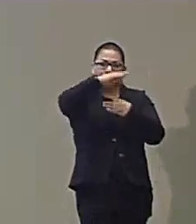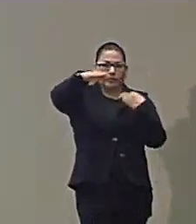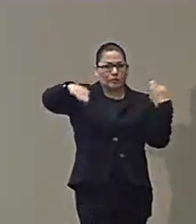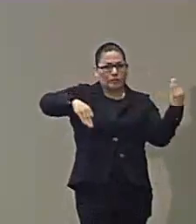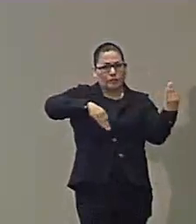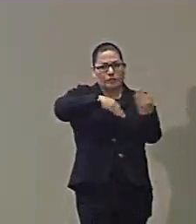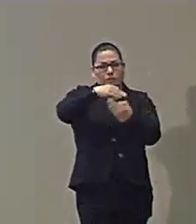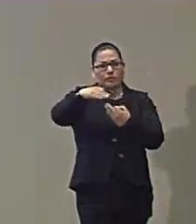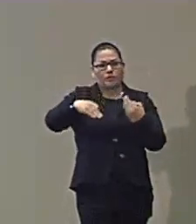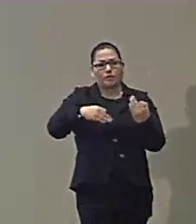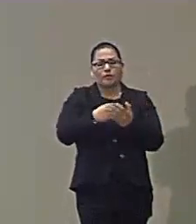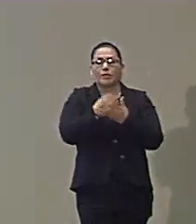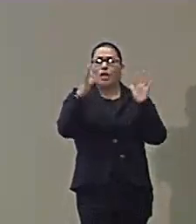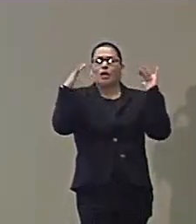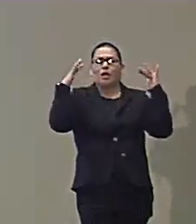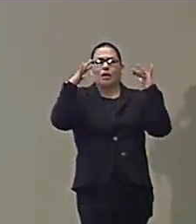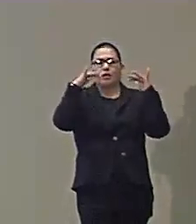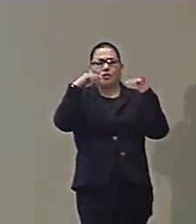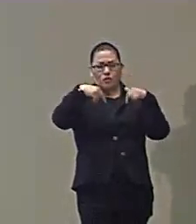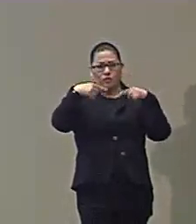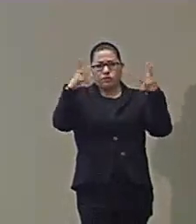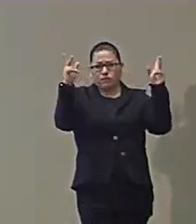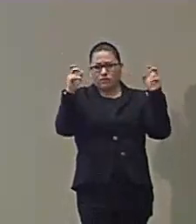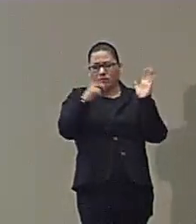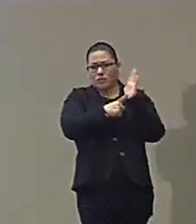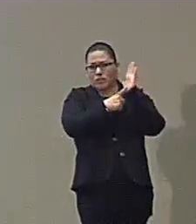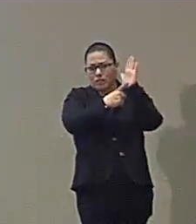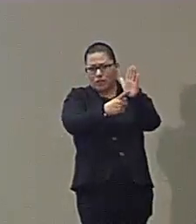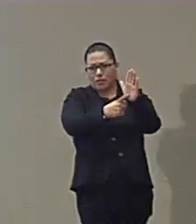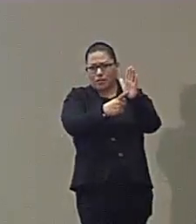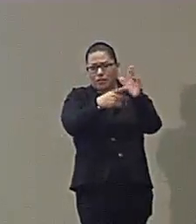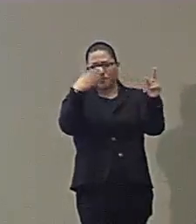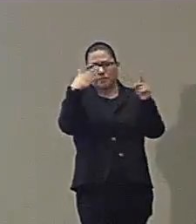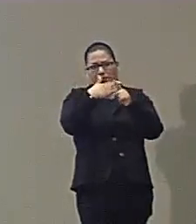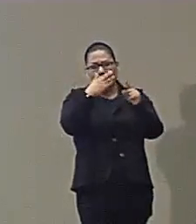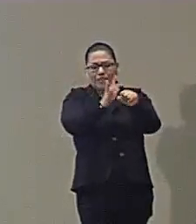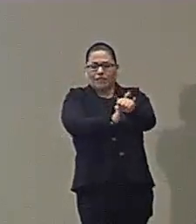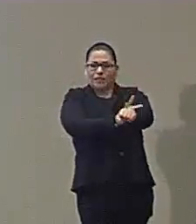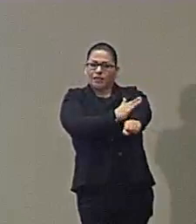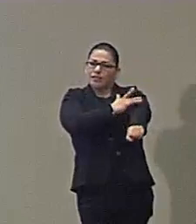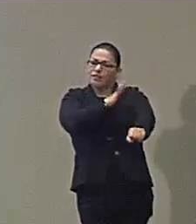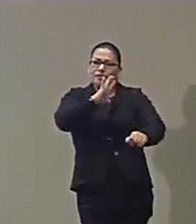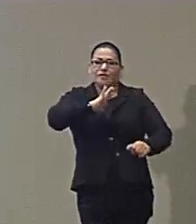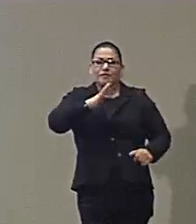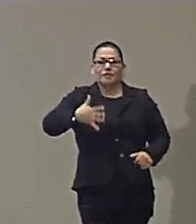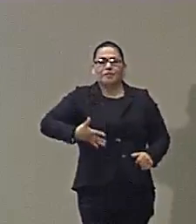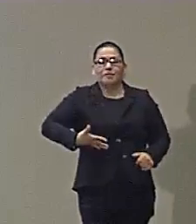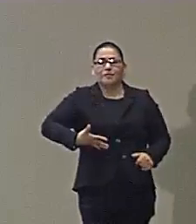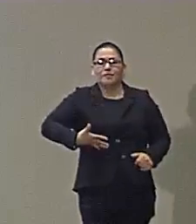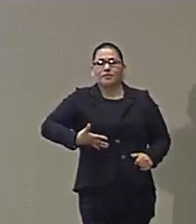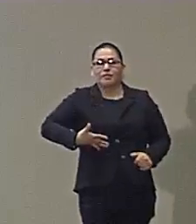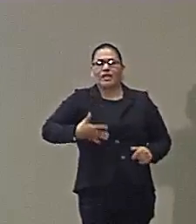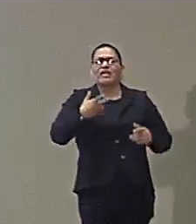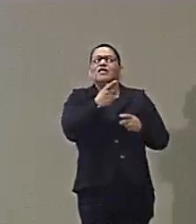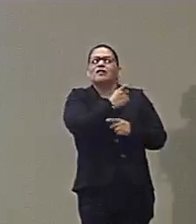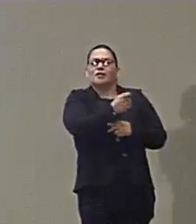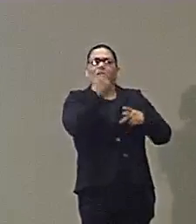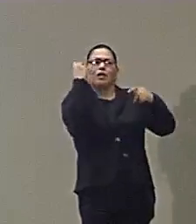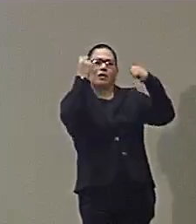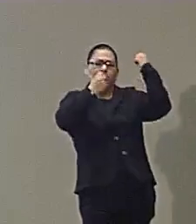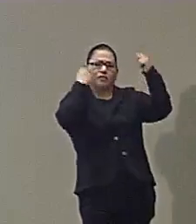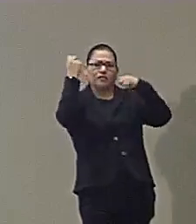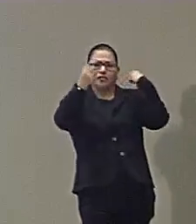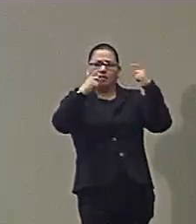nos convoca hoy un tema que en lo particular me apasiona y me llena de orgullo el turismo es la principal